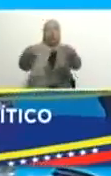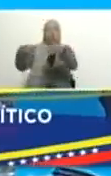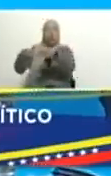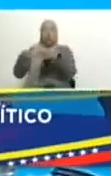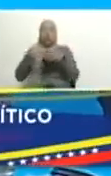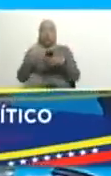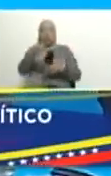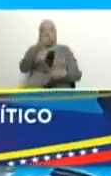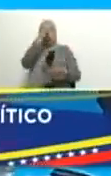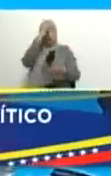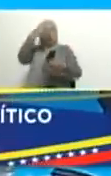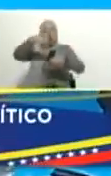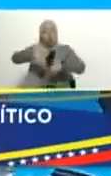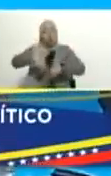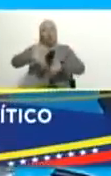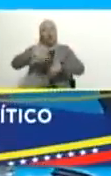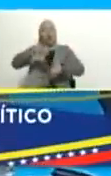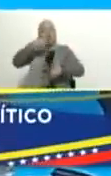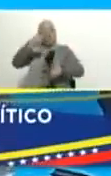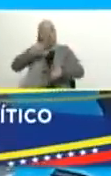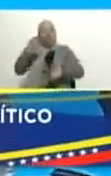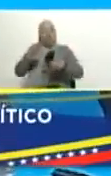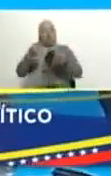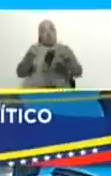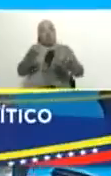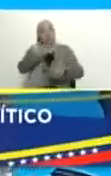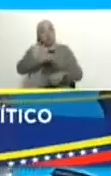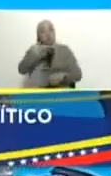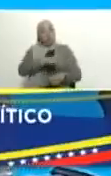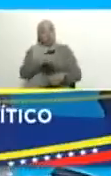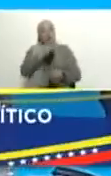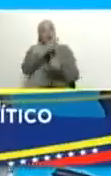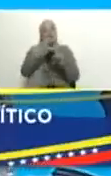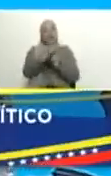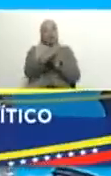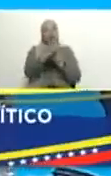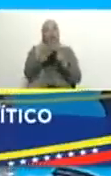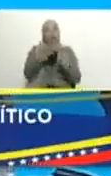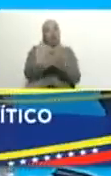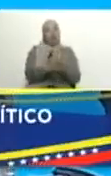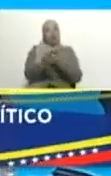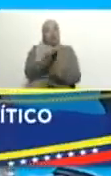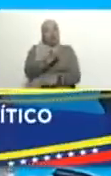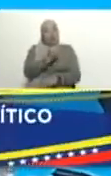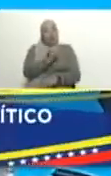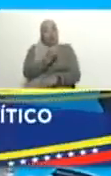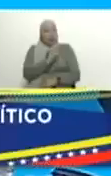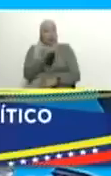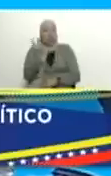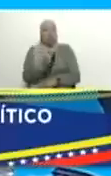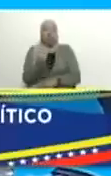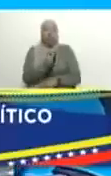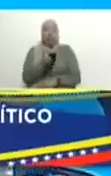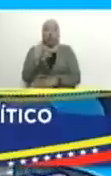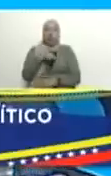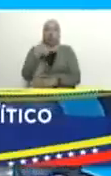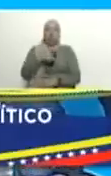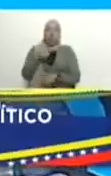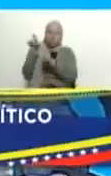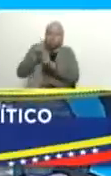lo político, en lo social, en lo económico, en lo cultural, el reforzamiento de la identidad nacional, lo que